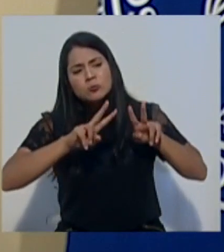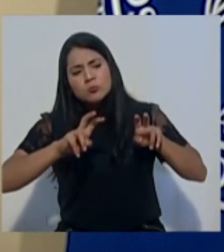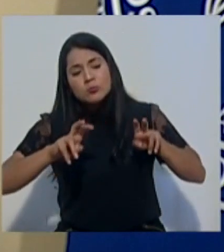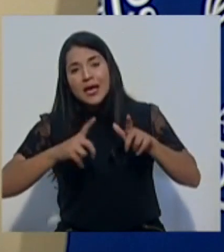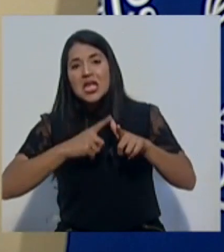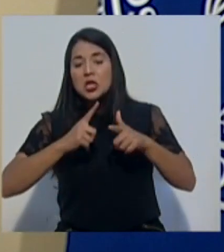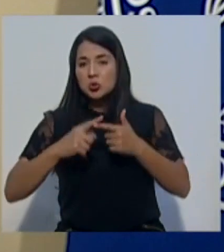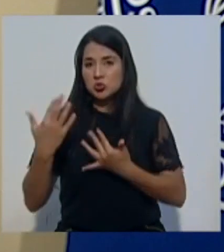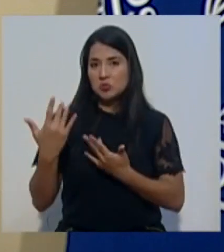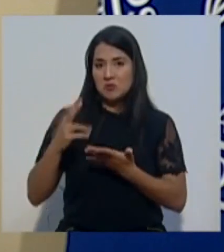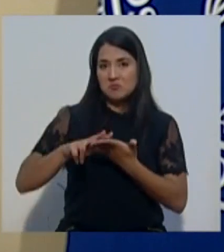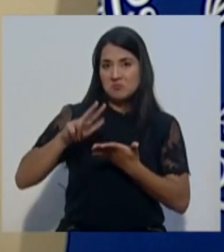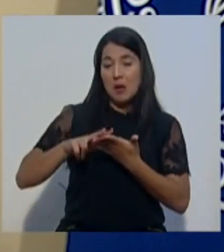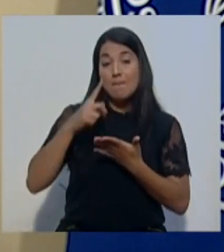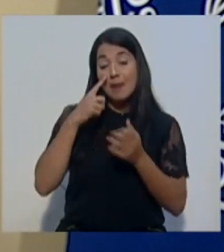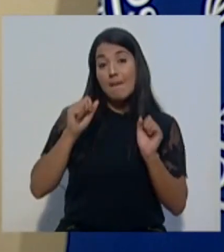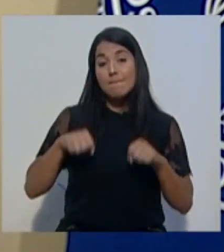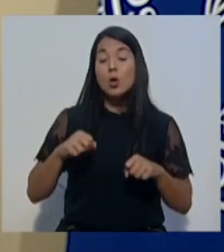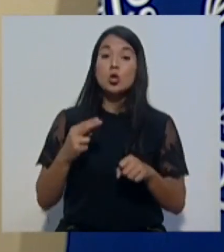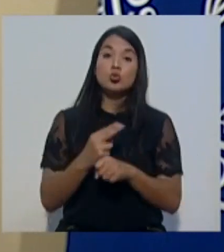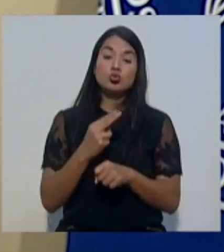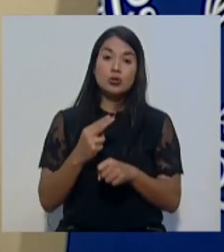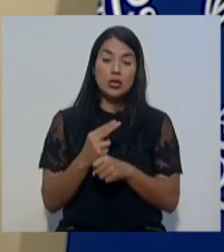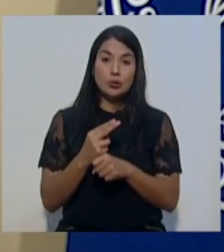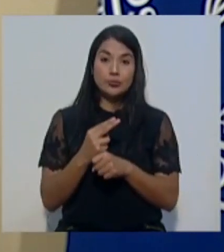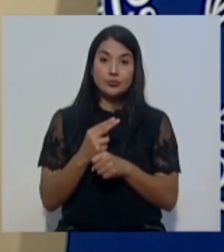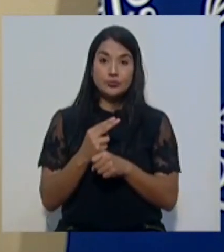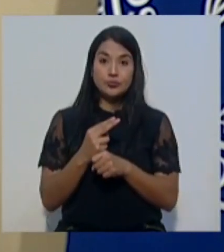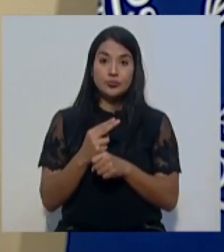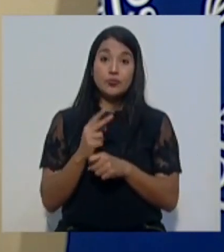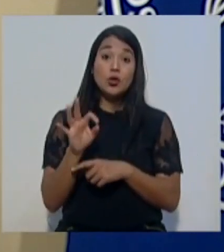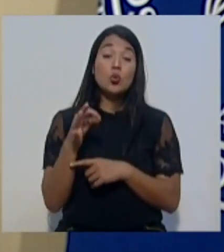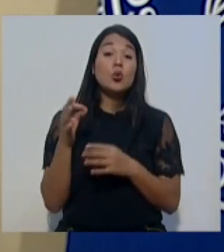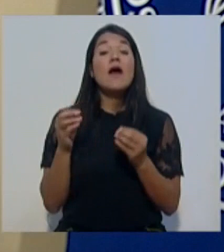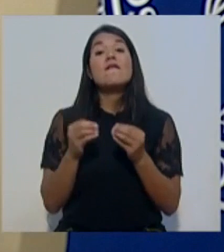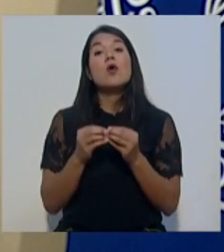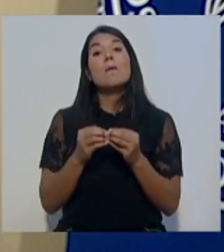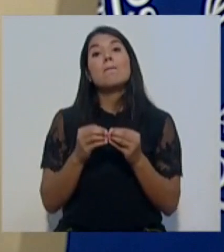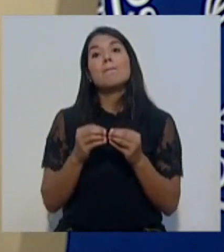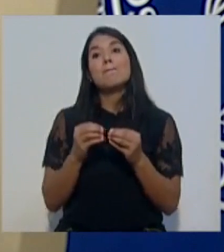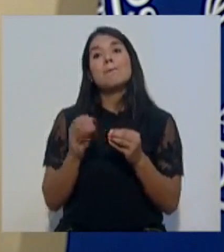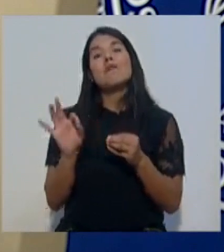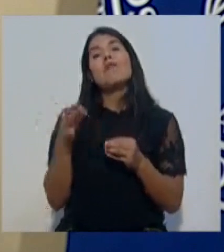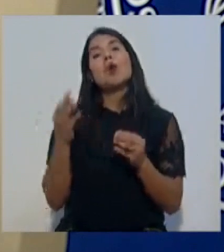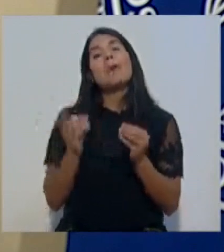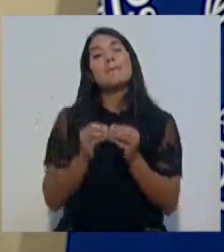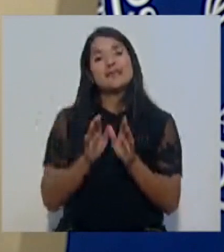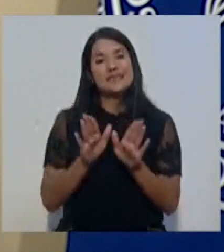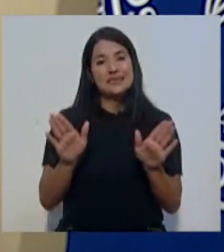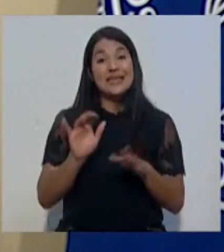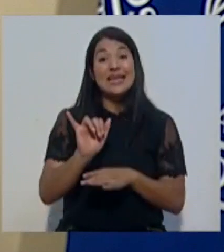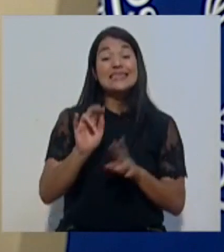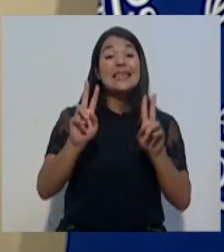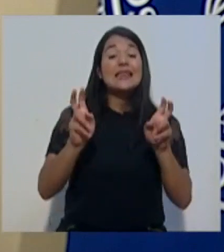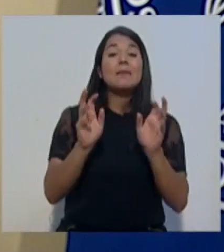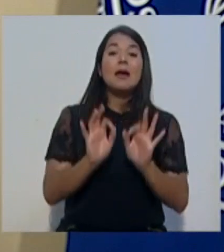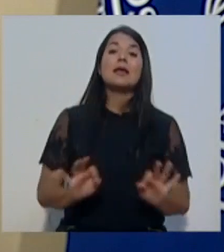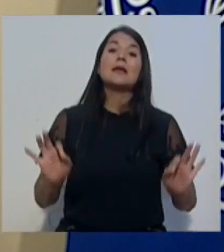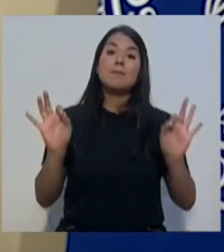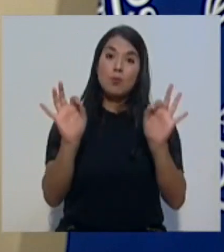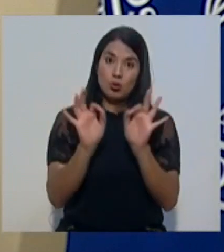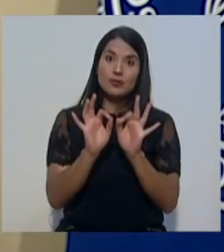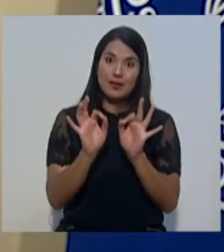una validación para usarlo ya de una manera más generalizada. Eso es otro tema importante también de